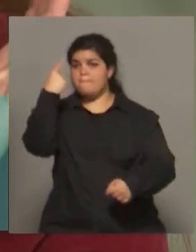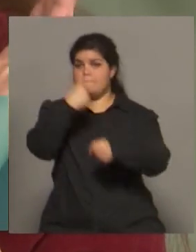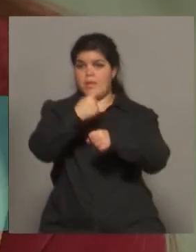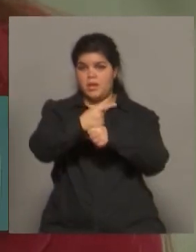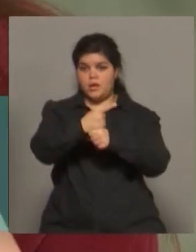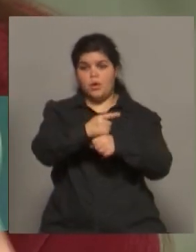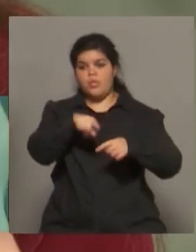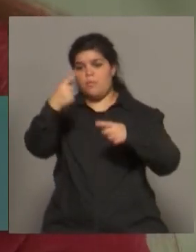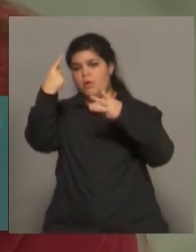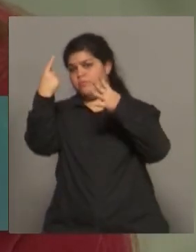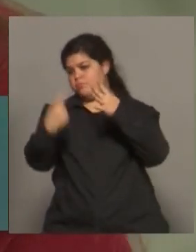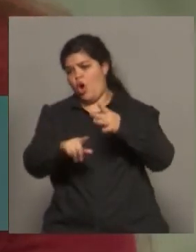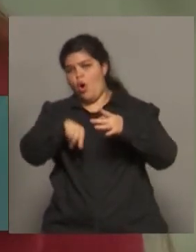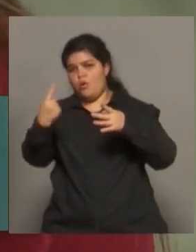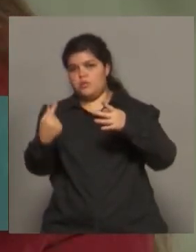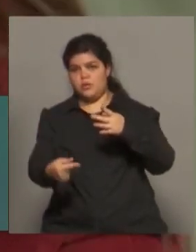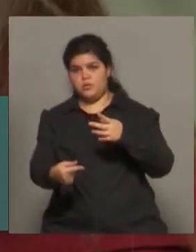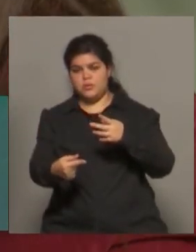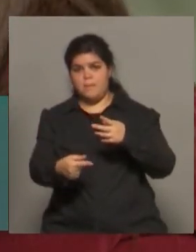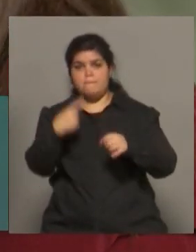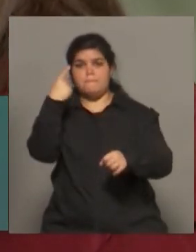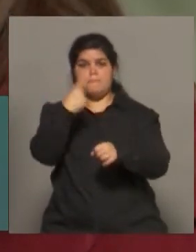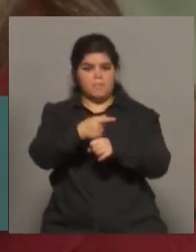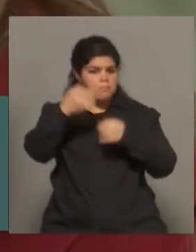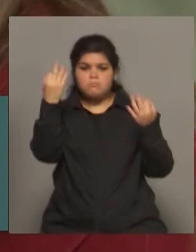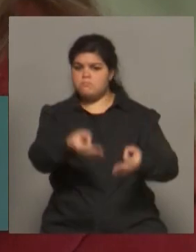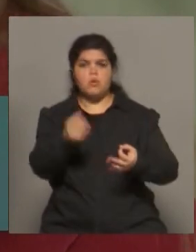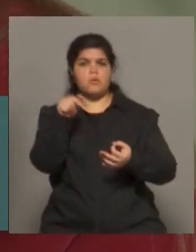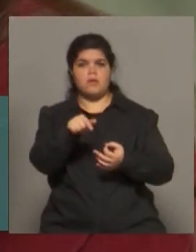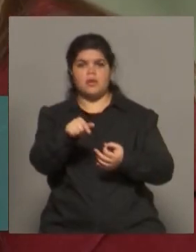que cualquier tipo de agenda política. Está bien que esté, o sea,